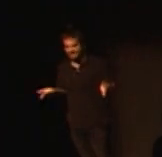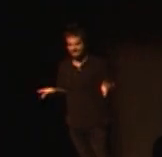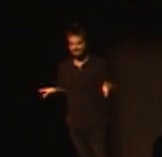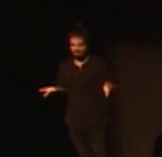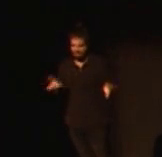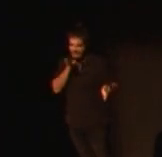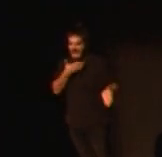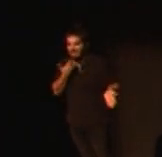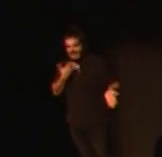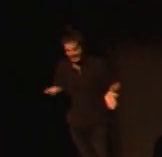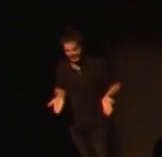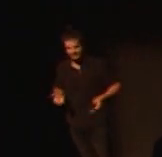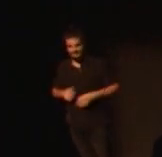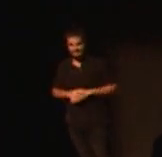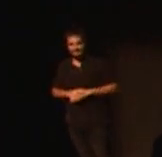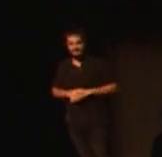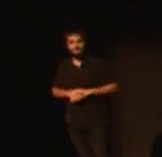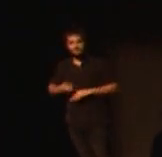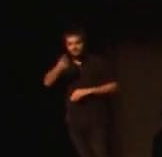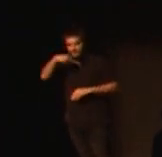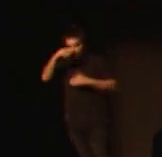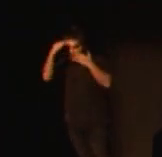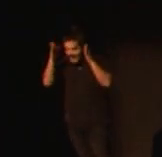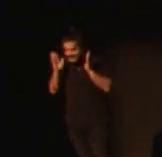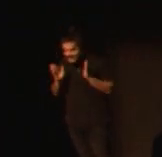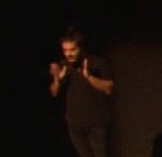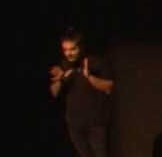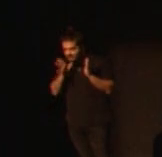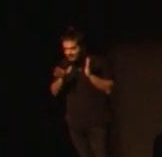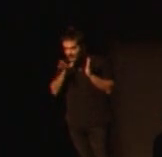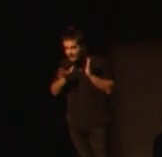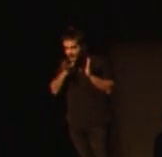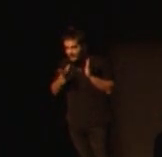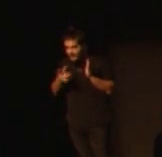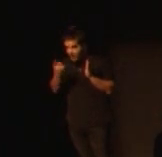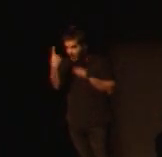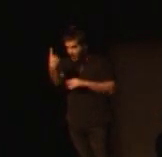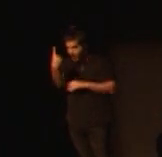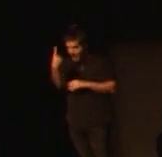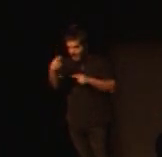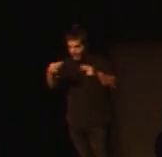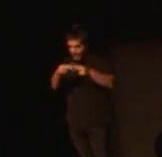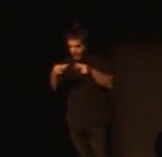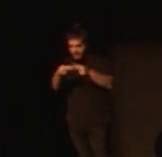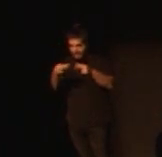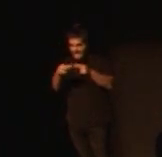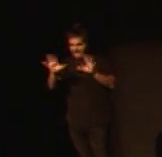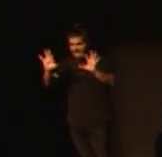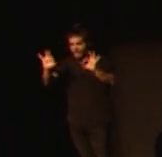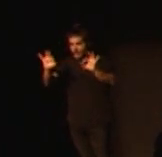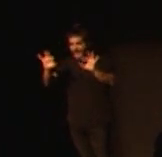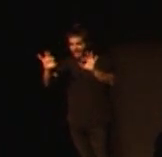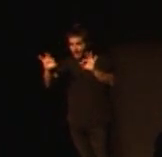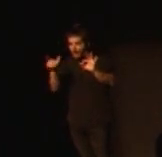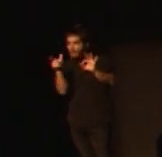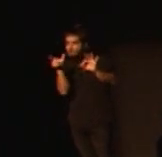apetece. Y tenéis que estar muy atentos porque hay una que tiene un billete dorado con la palabra gracias. ¡Hala! Eso es como Charlie la